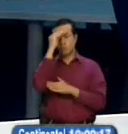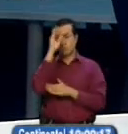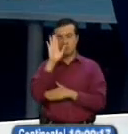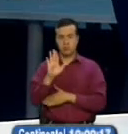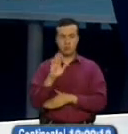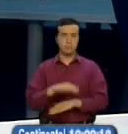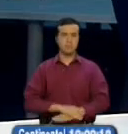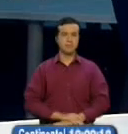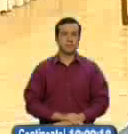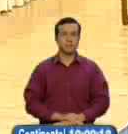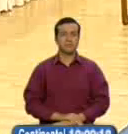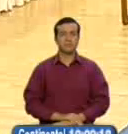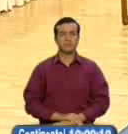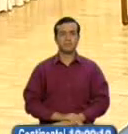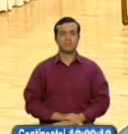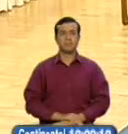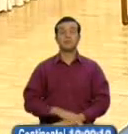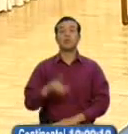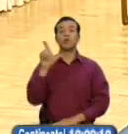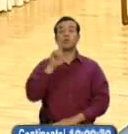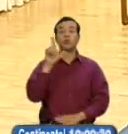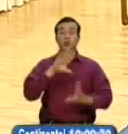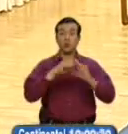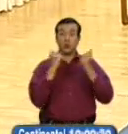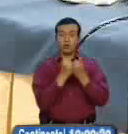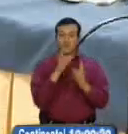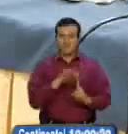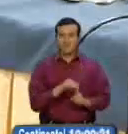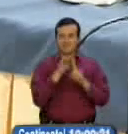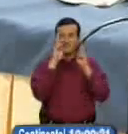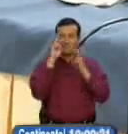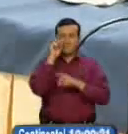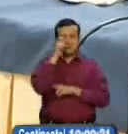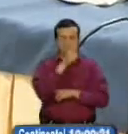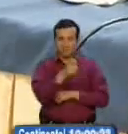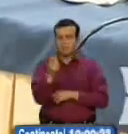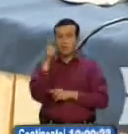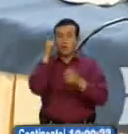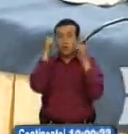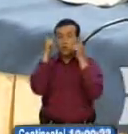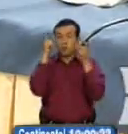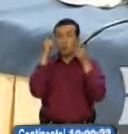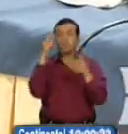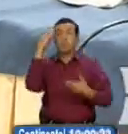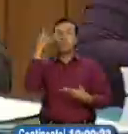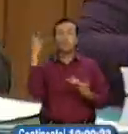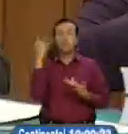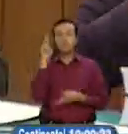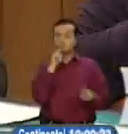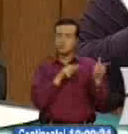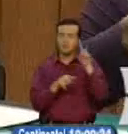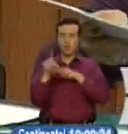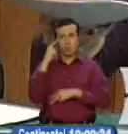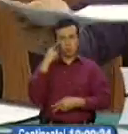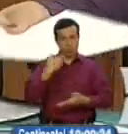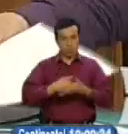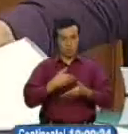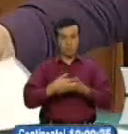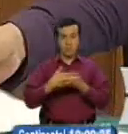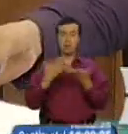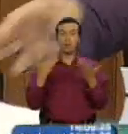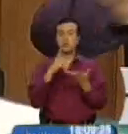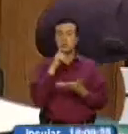Educación. Desde este lunes, la Comisión Especializada de Fiscalización y Control Político se encuentra analizando las pruebas entregadas por el